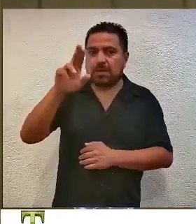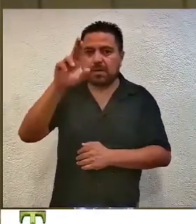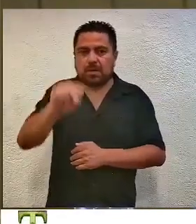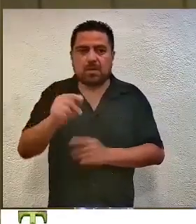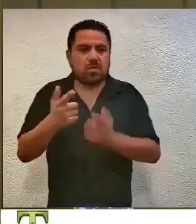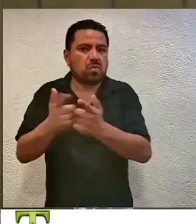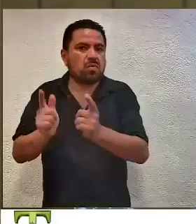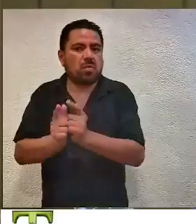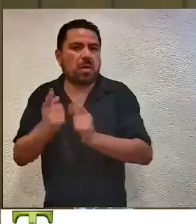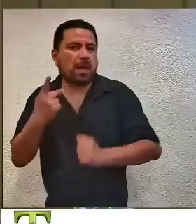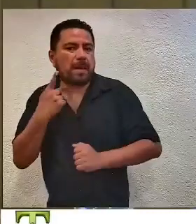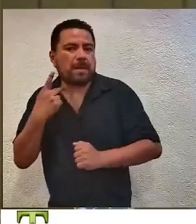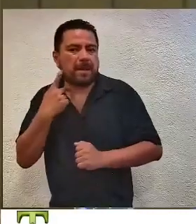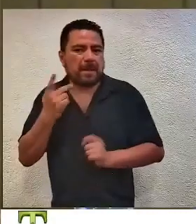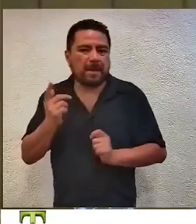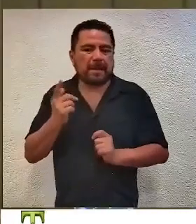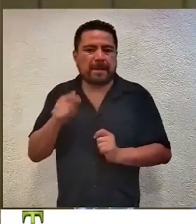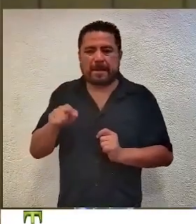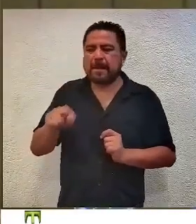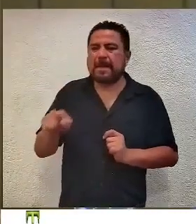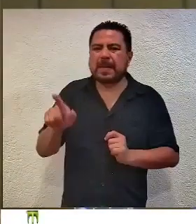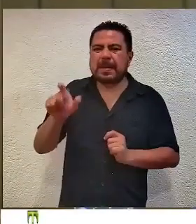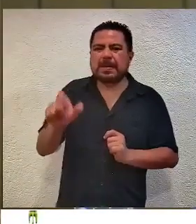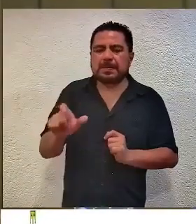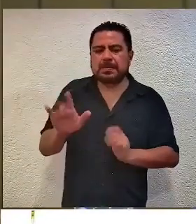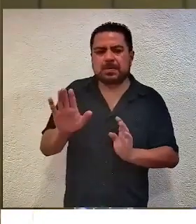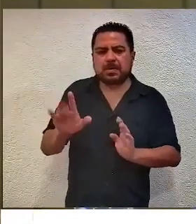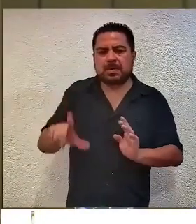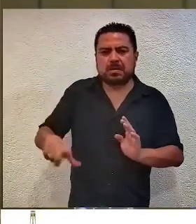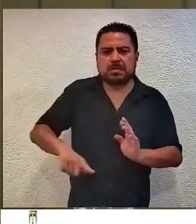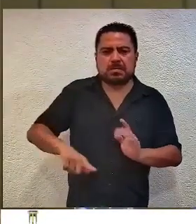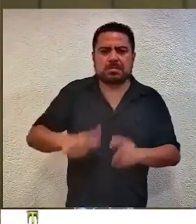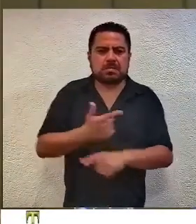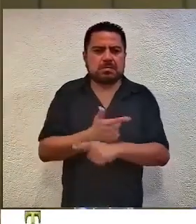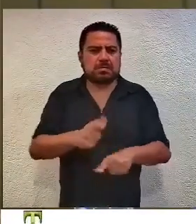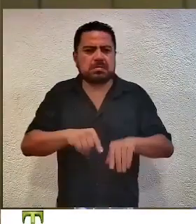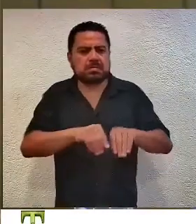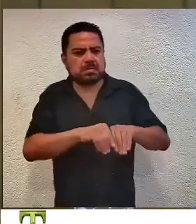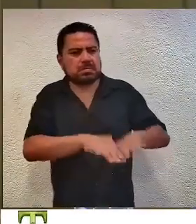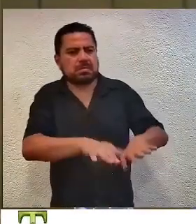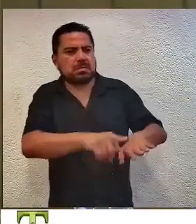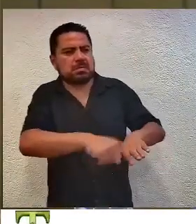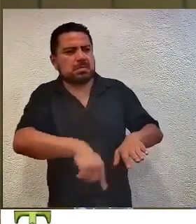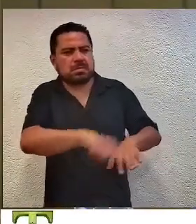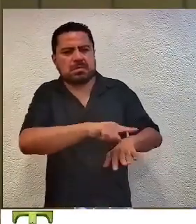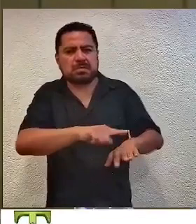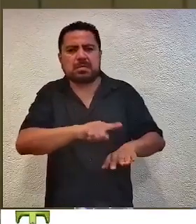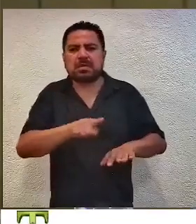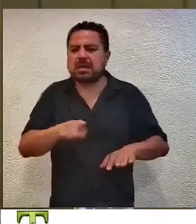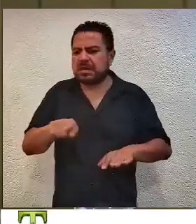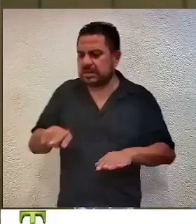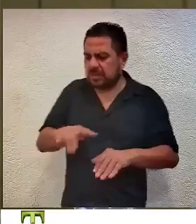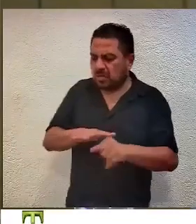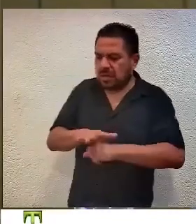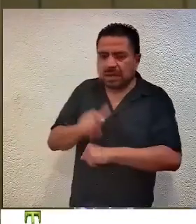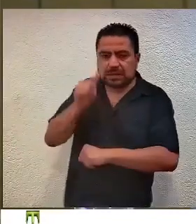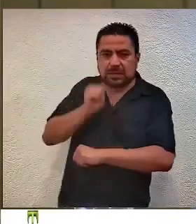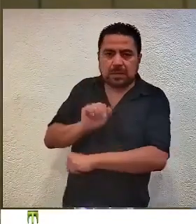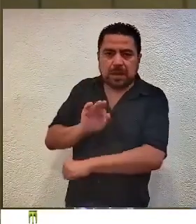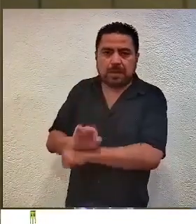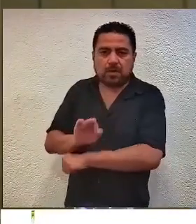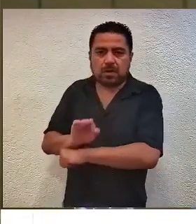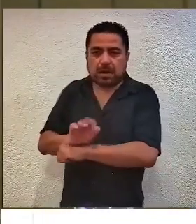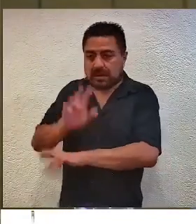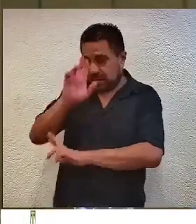partidos políticos son entidades de interés público y una de sus funciones es proteger, respetar